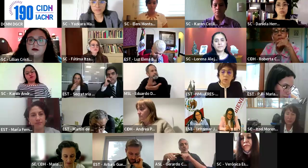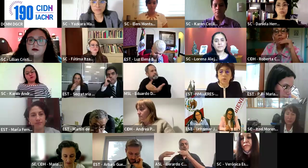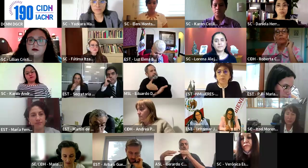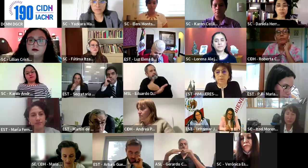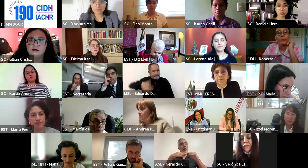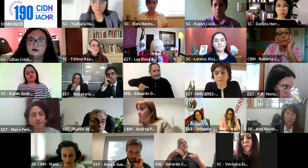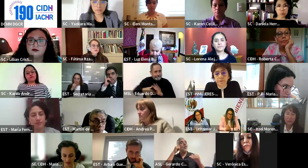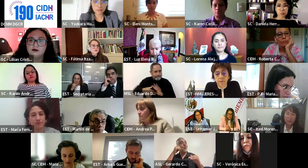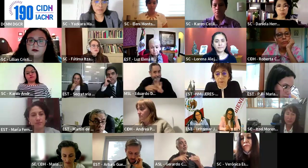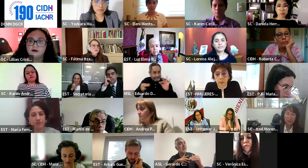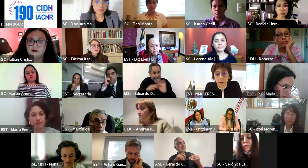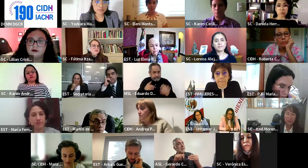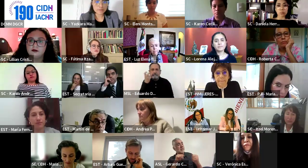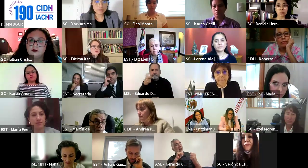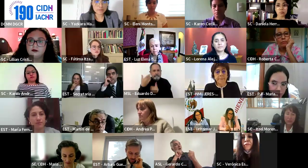momento.